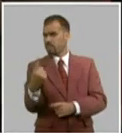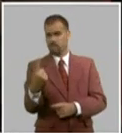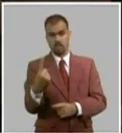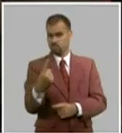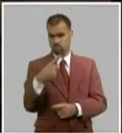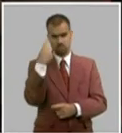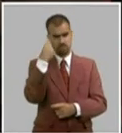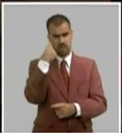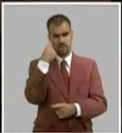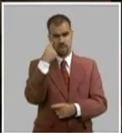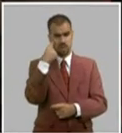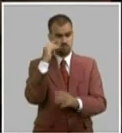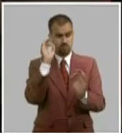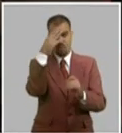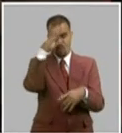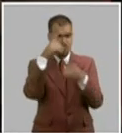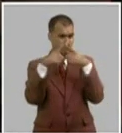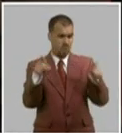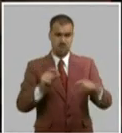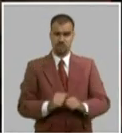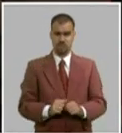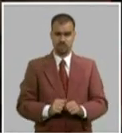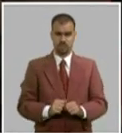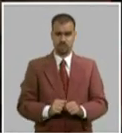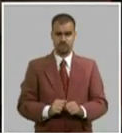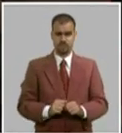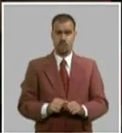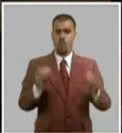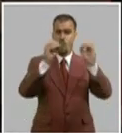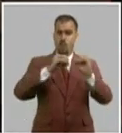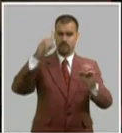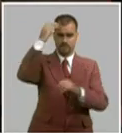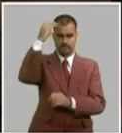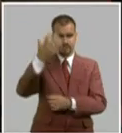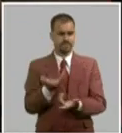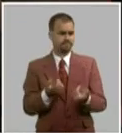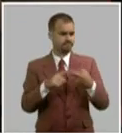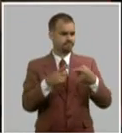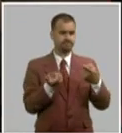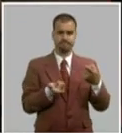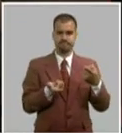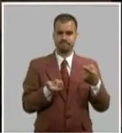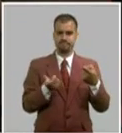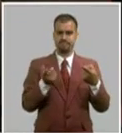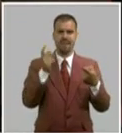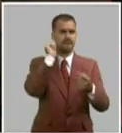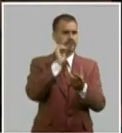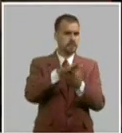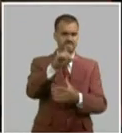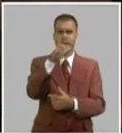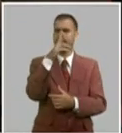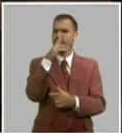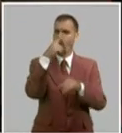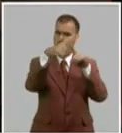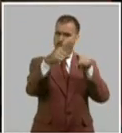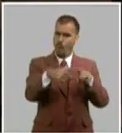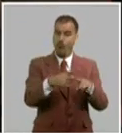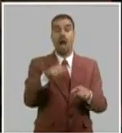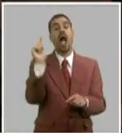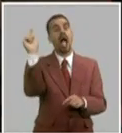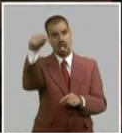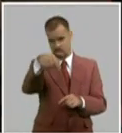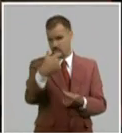las instituciones, en las organizaciones de base, de todas las organizaciones de masa, como un aspecto